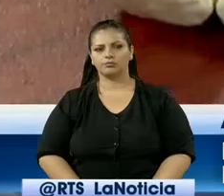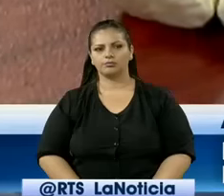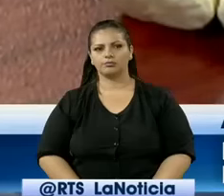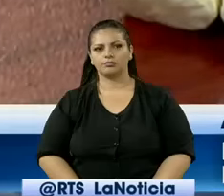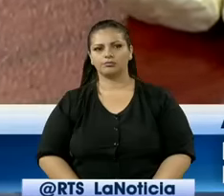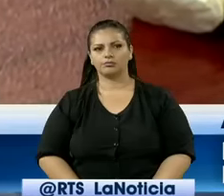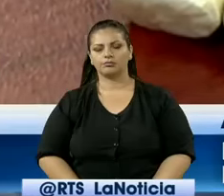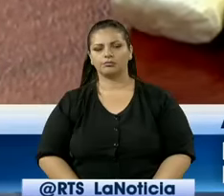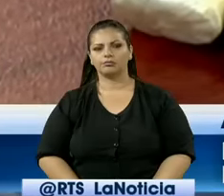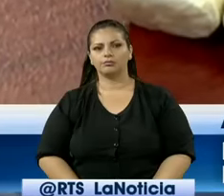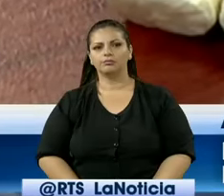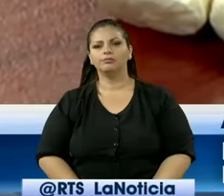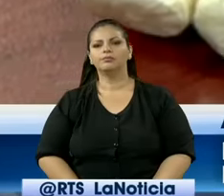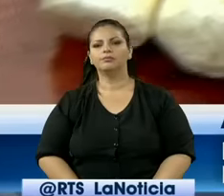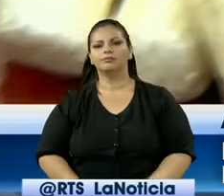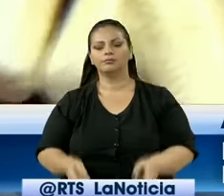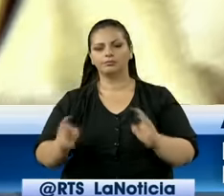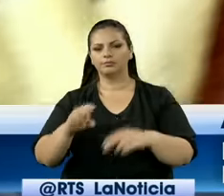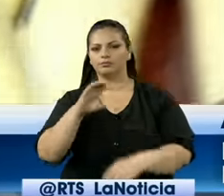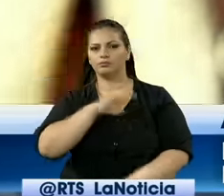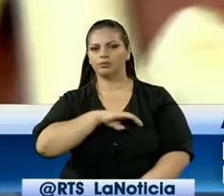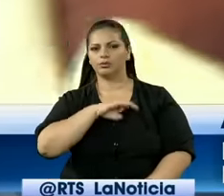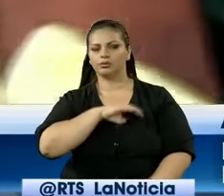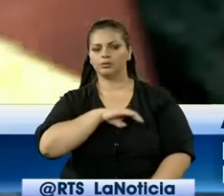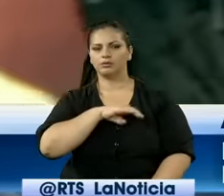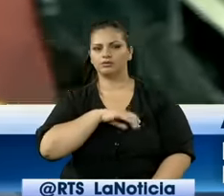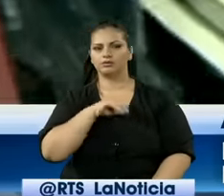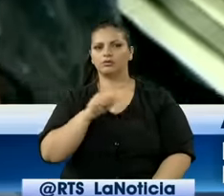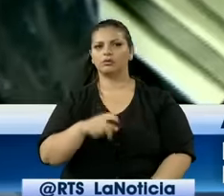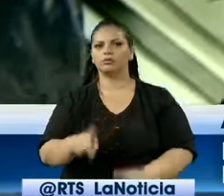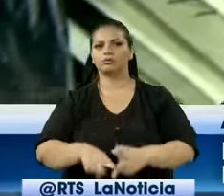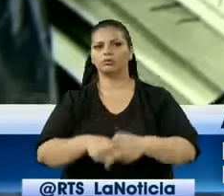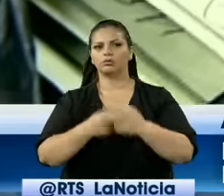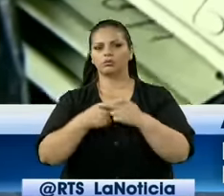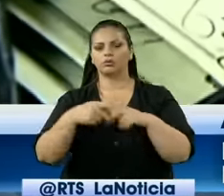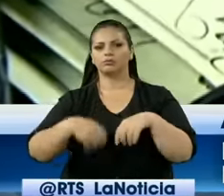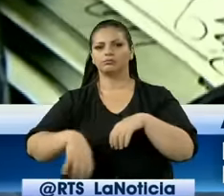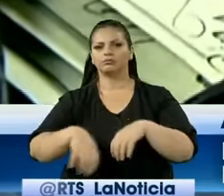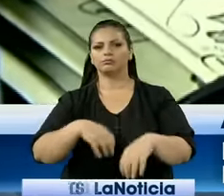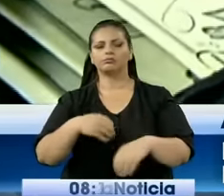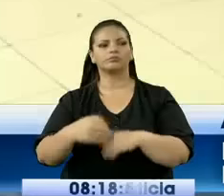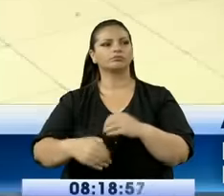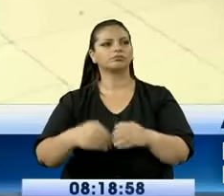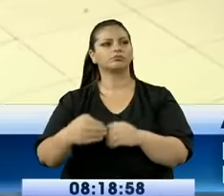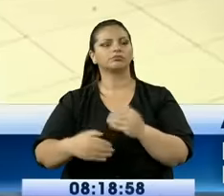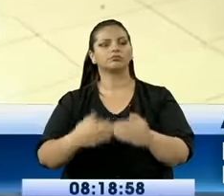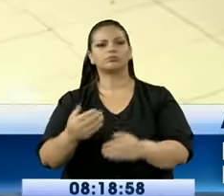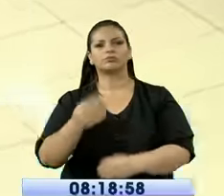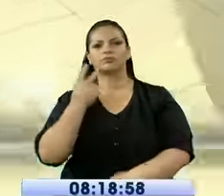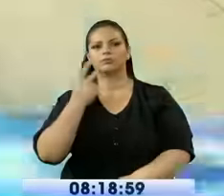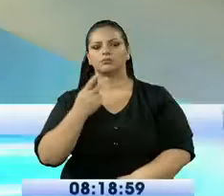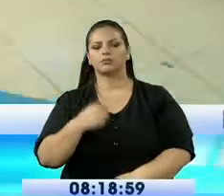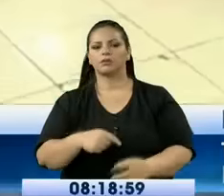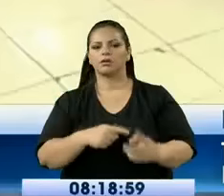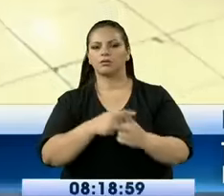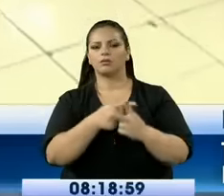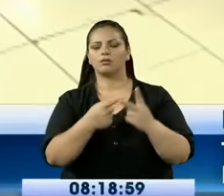ha dispuesto que los señores agentes policiales inicien el trámite correspondiente a fin de que las